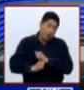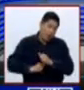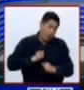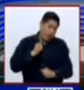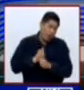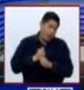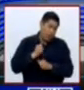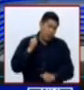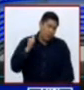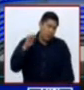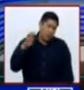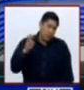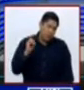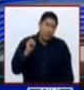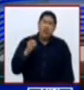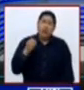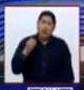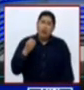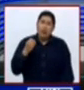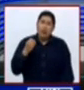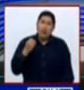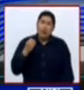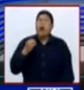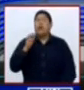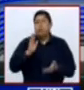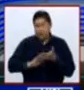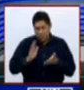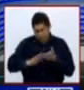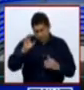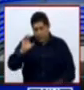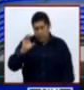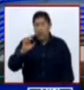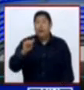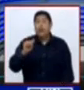algún problema de incapacidad.